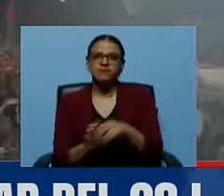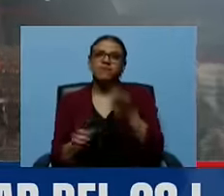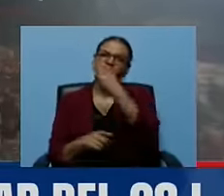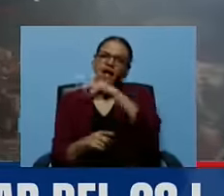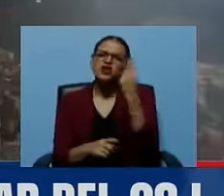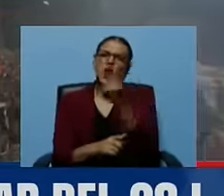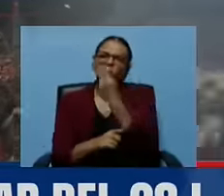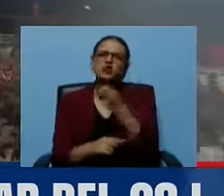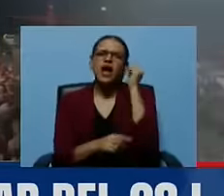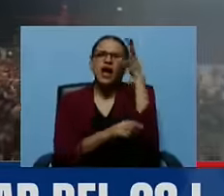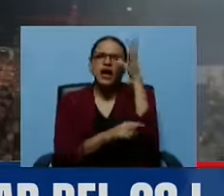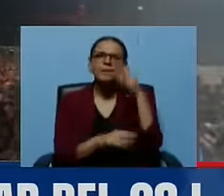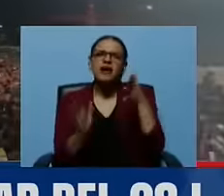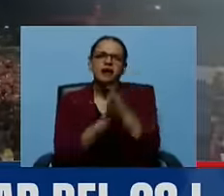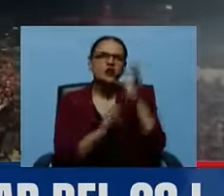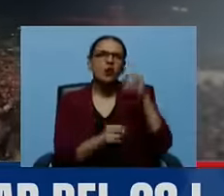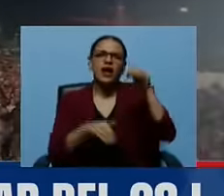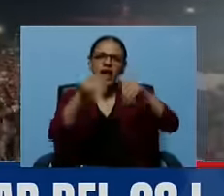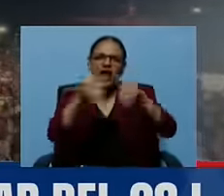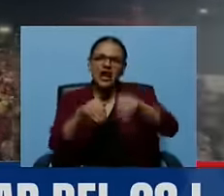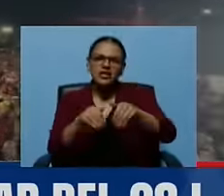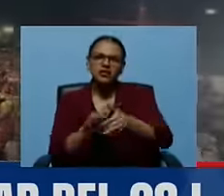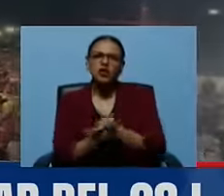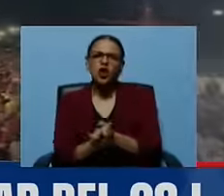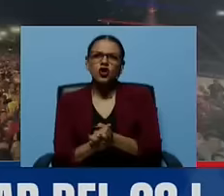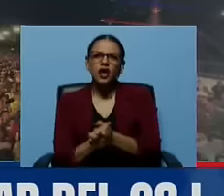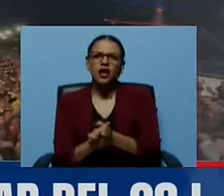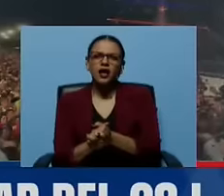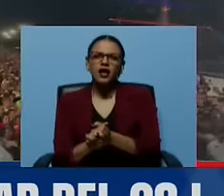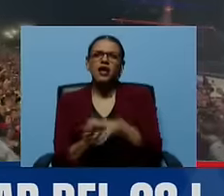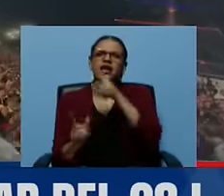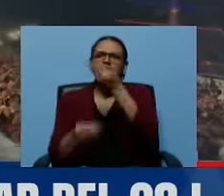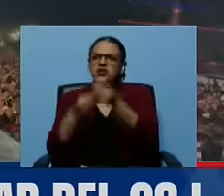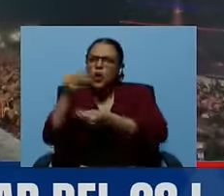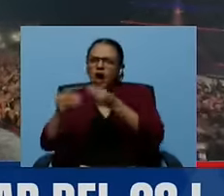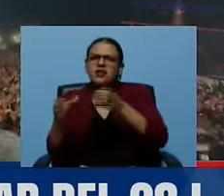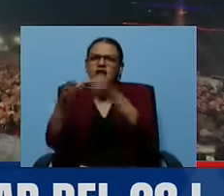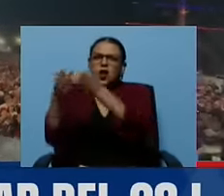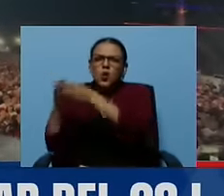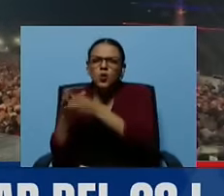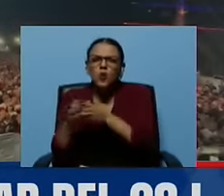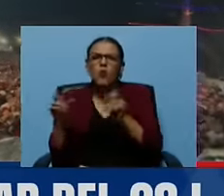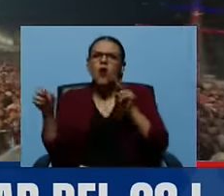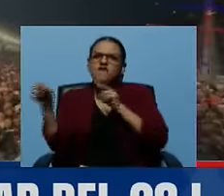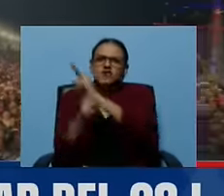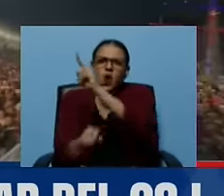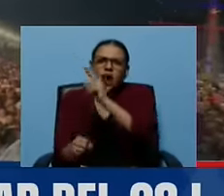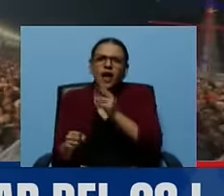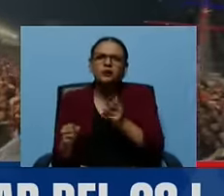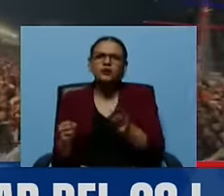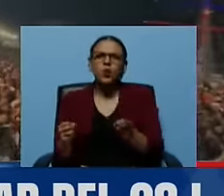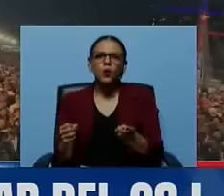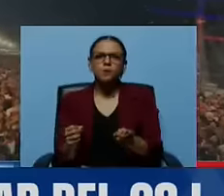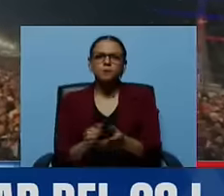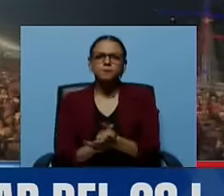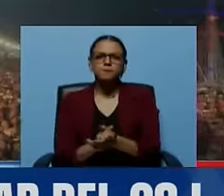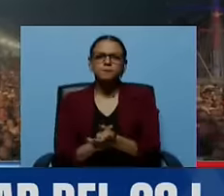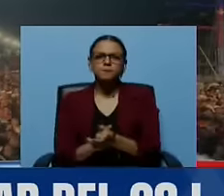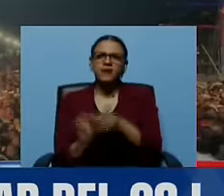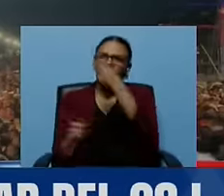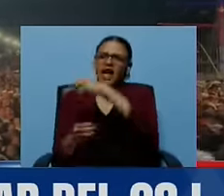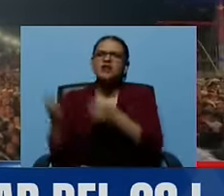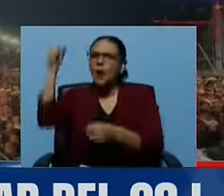utilizaron la campaña electoral para armar grupos violentos,